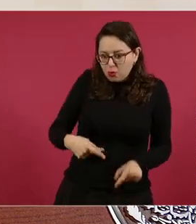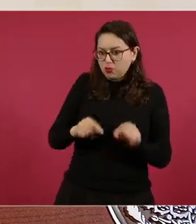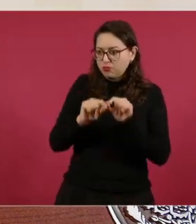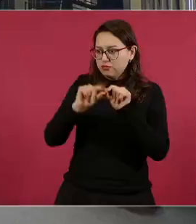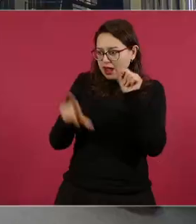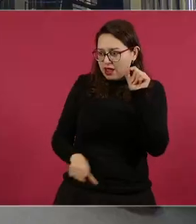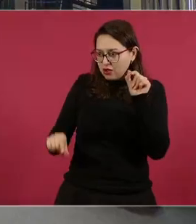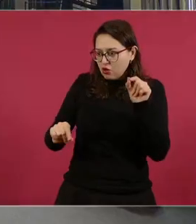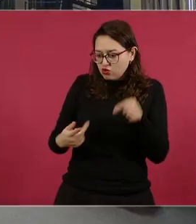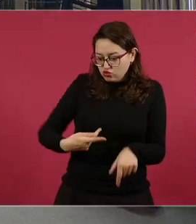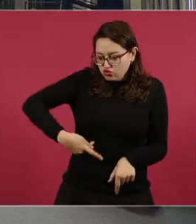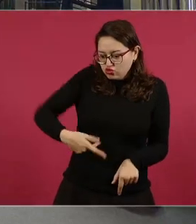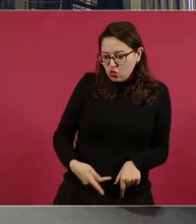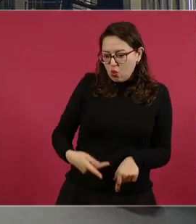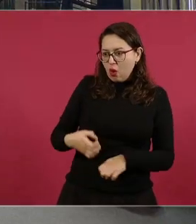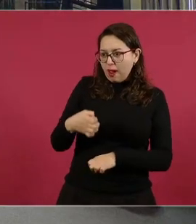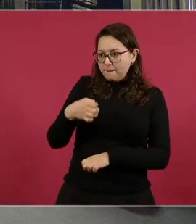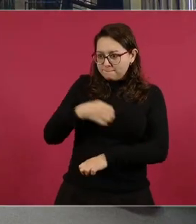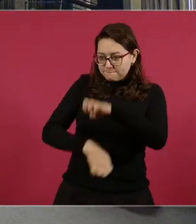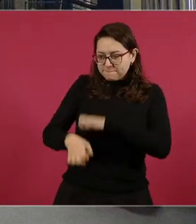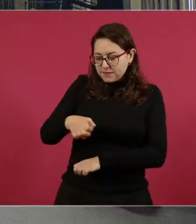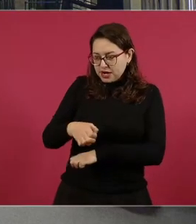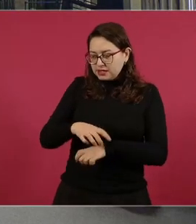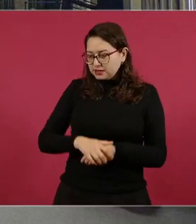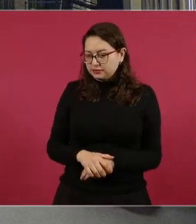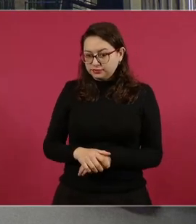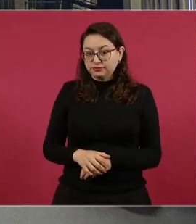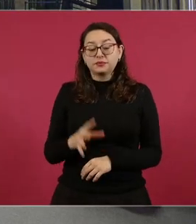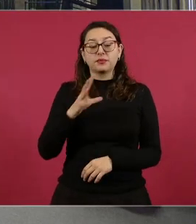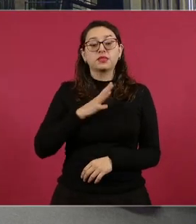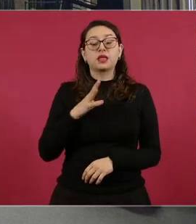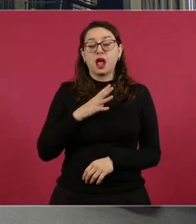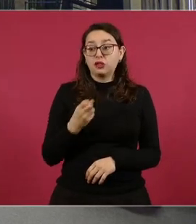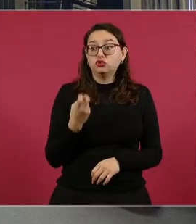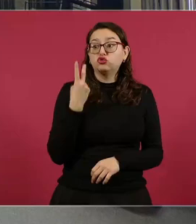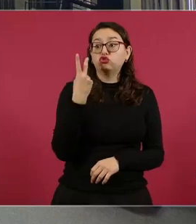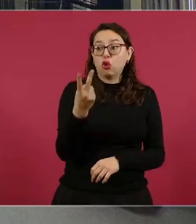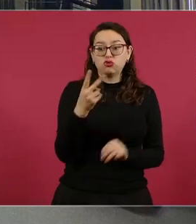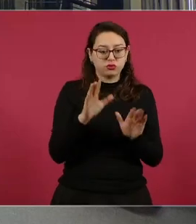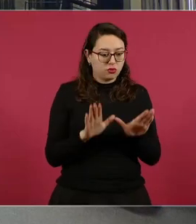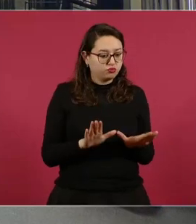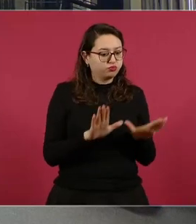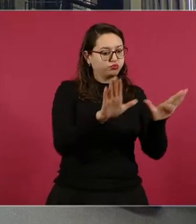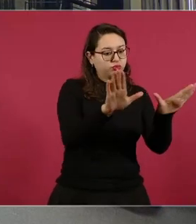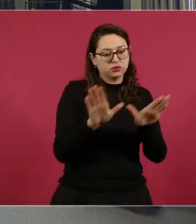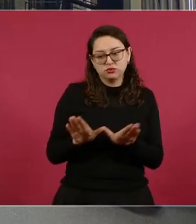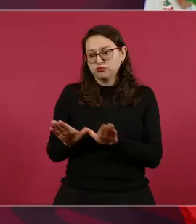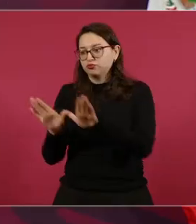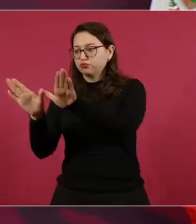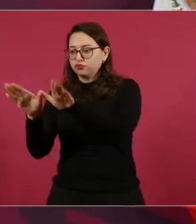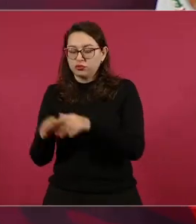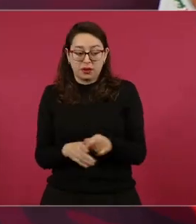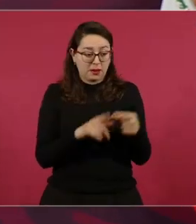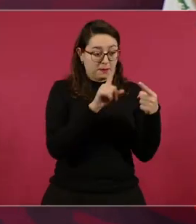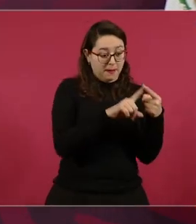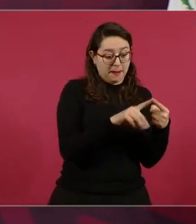Y tenía dos líneas aéreas, por ejemplo, Mexicana y